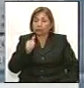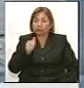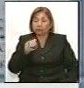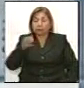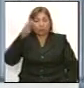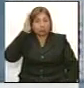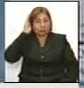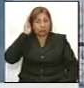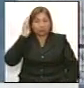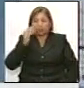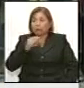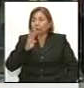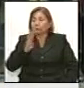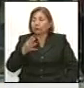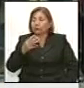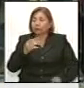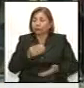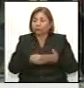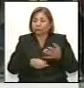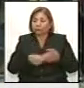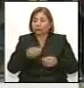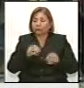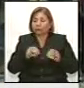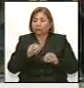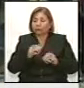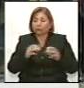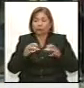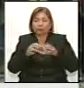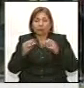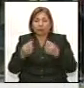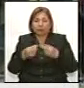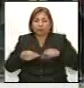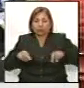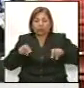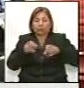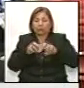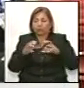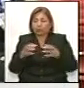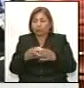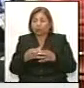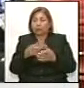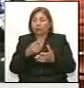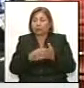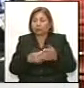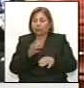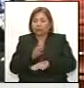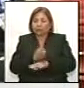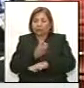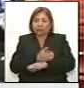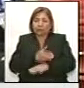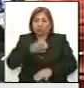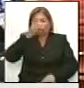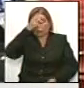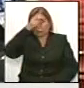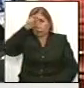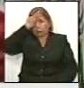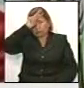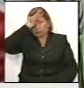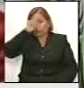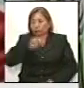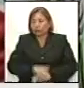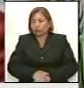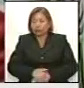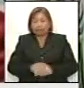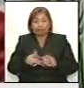Bruce, en la cuarta sesión y audiencia pública de la Comisión Parlamentaria del Sector, que se desarrolló en la ciudad del Cusco.